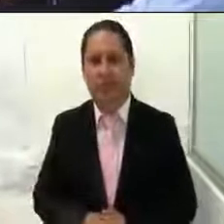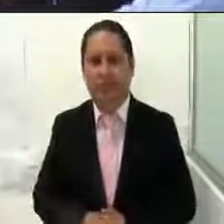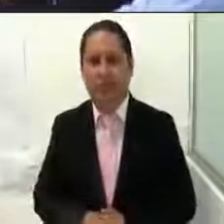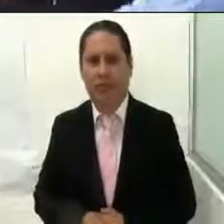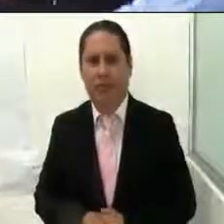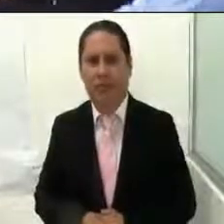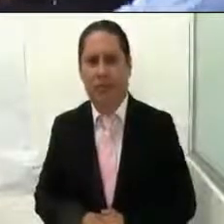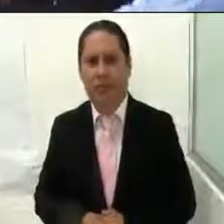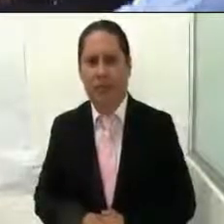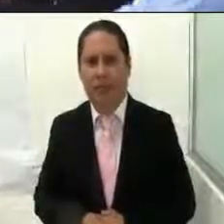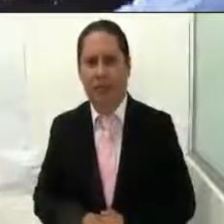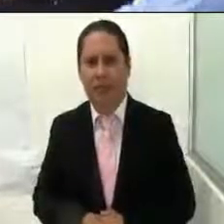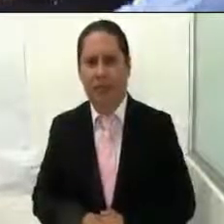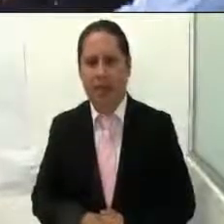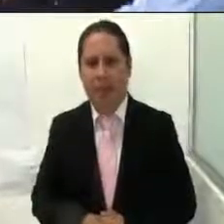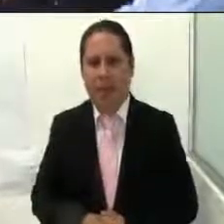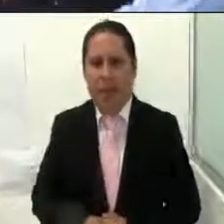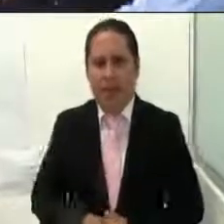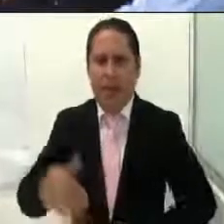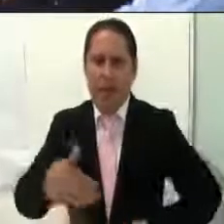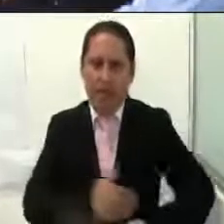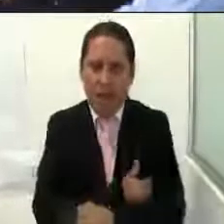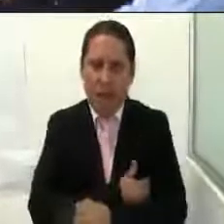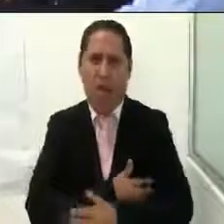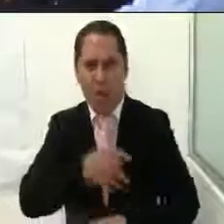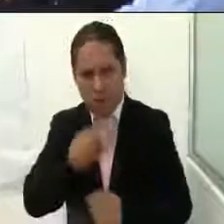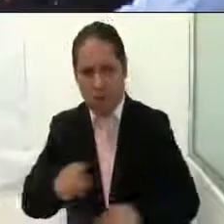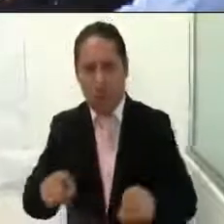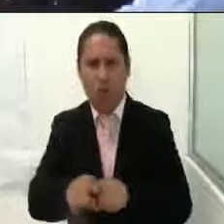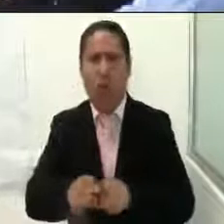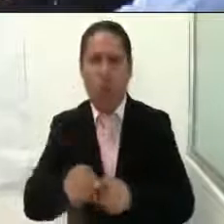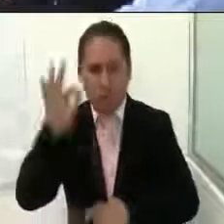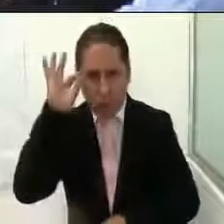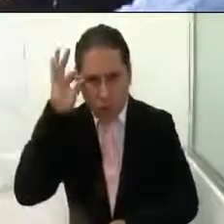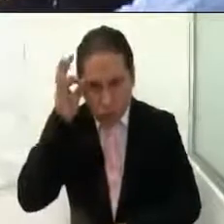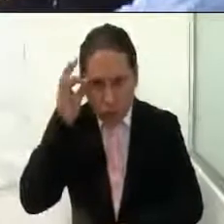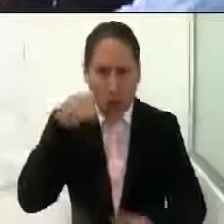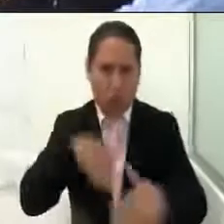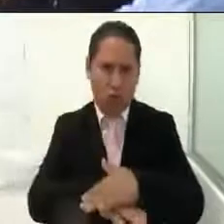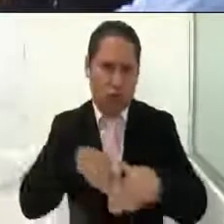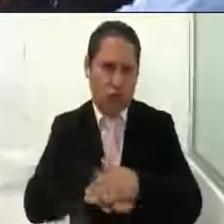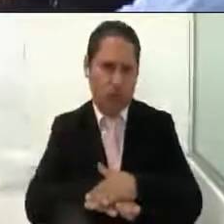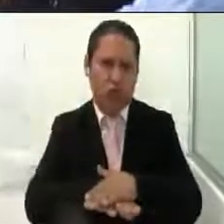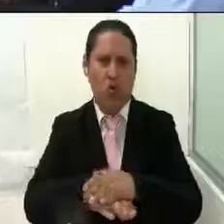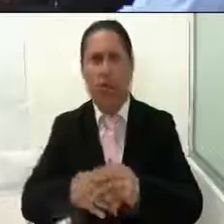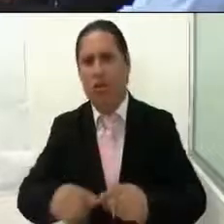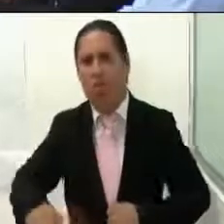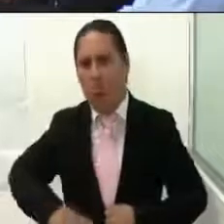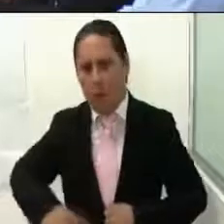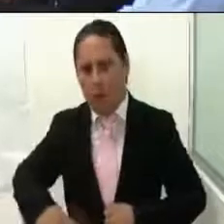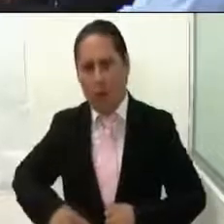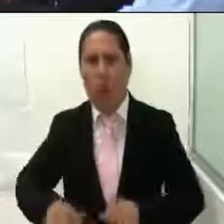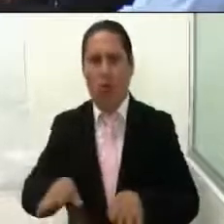el archivo general de notarías del estado sirve tanto a los diferentes departamentos del gobierno estatal